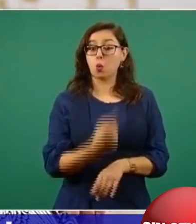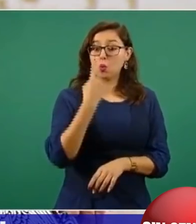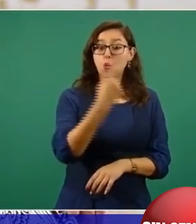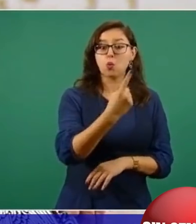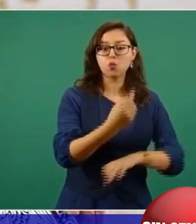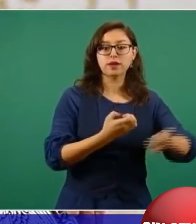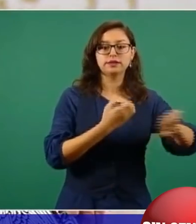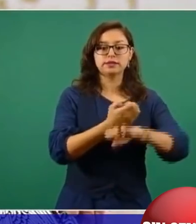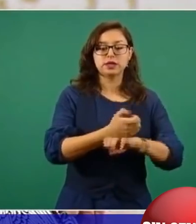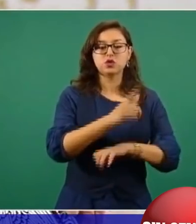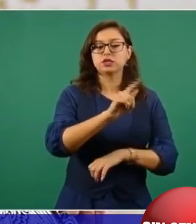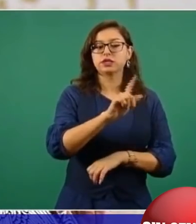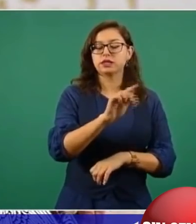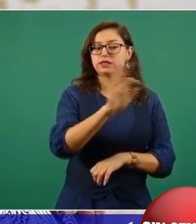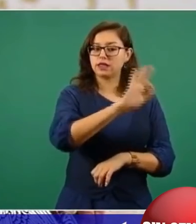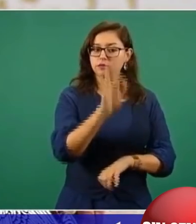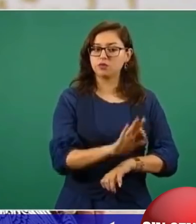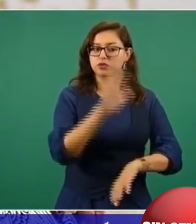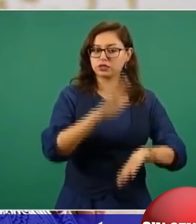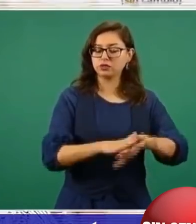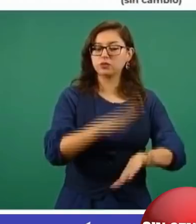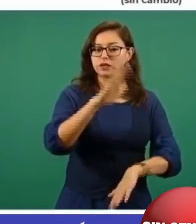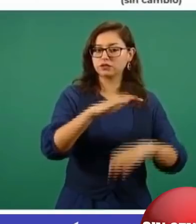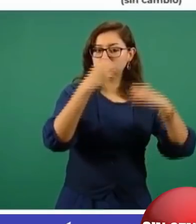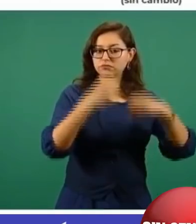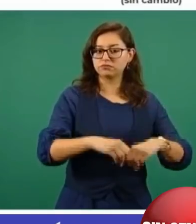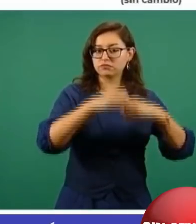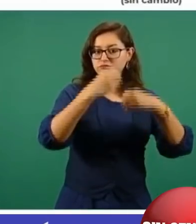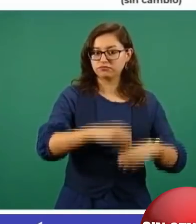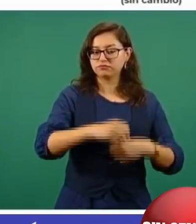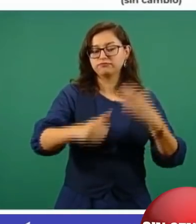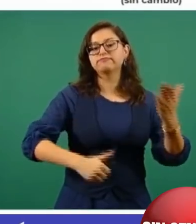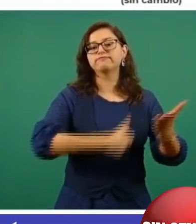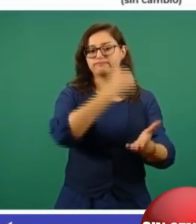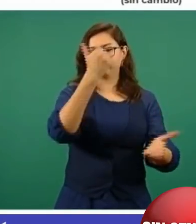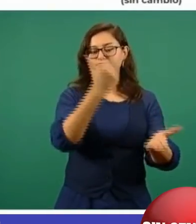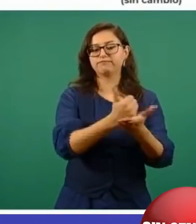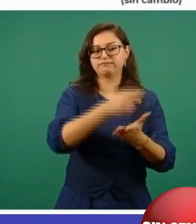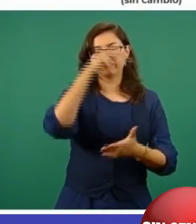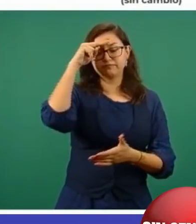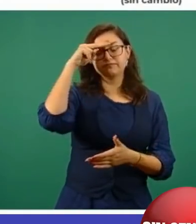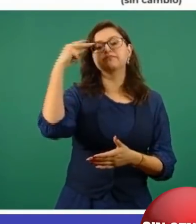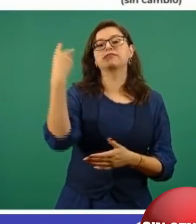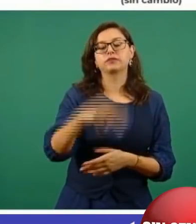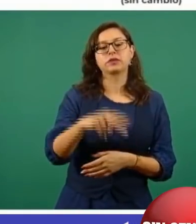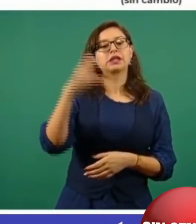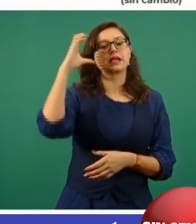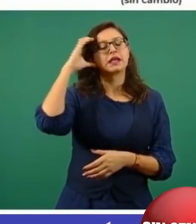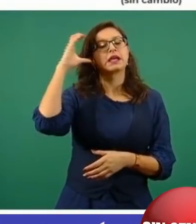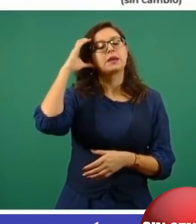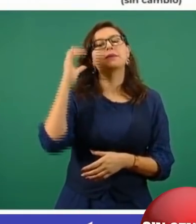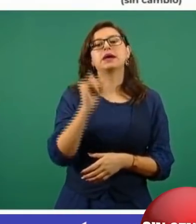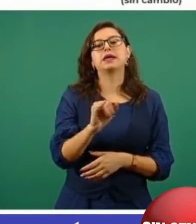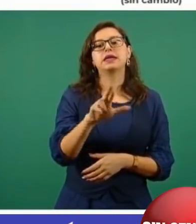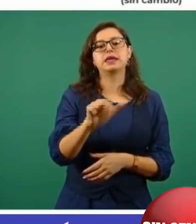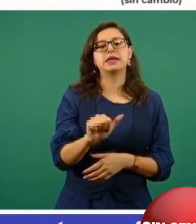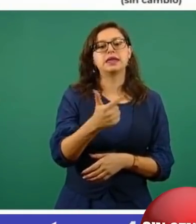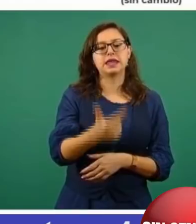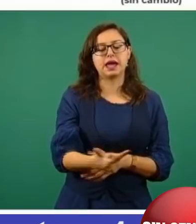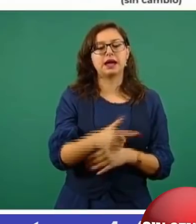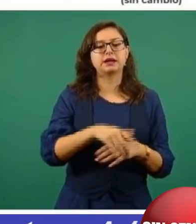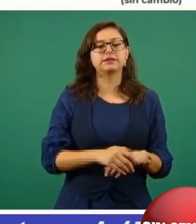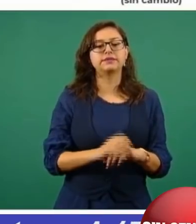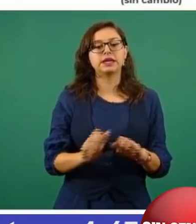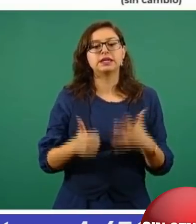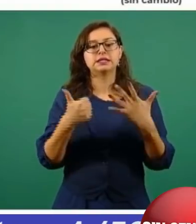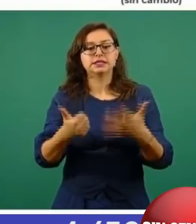federativa que tiene ocupaciones superiores al 70%, que es la Ciudad de México para las camas generales. 6 están entre